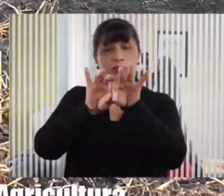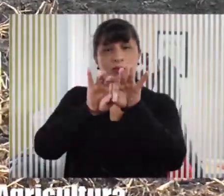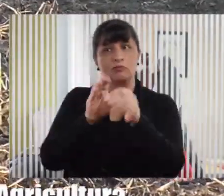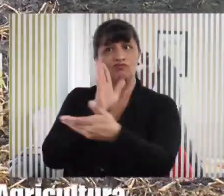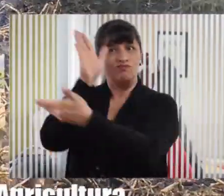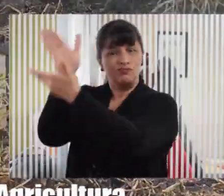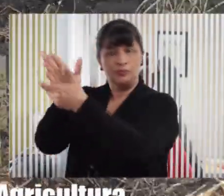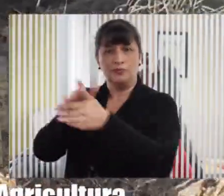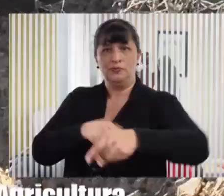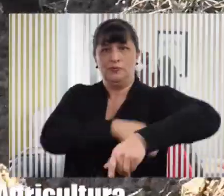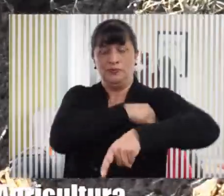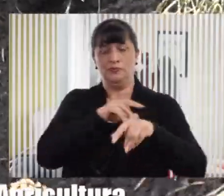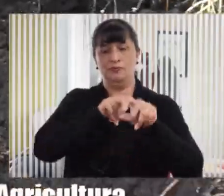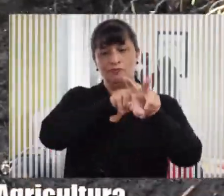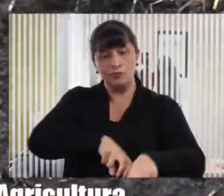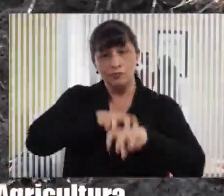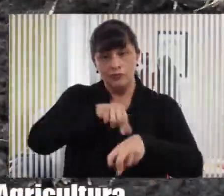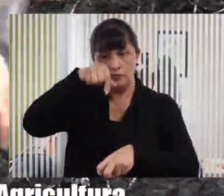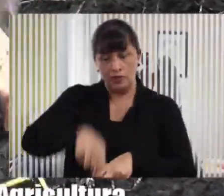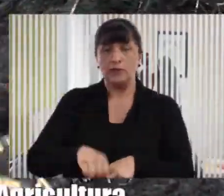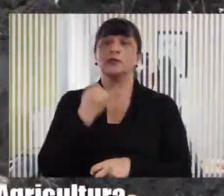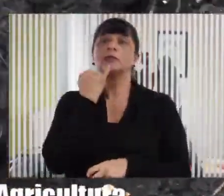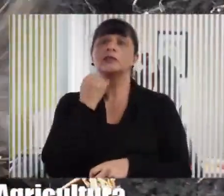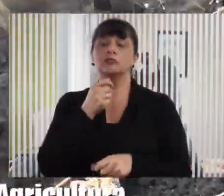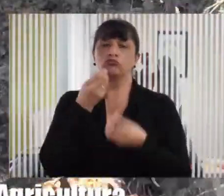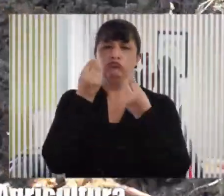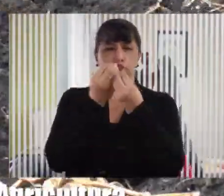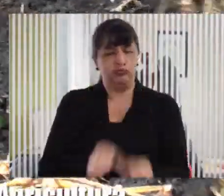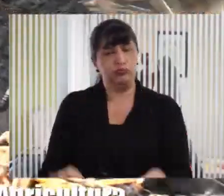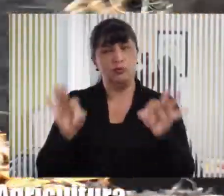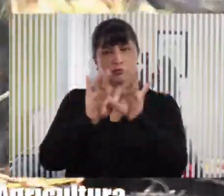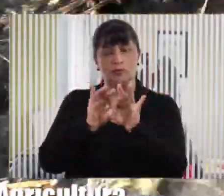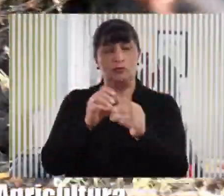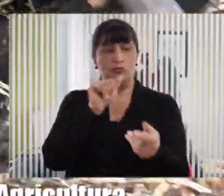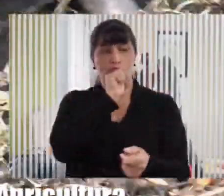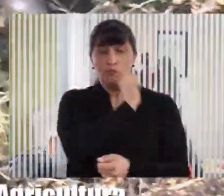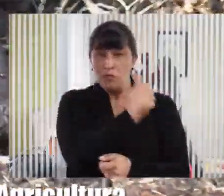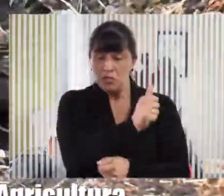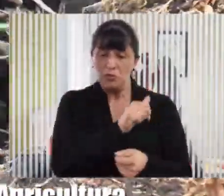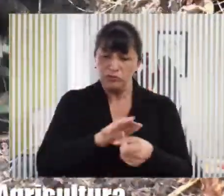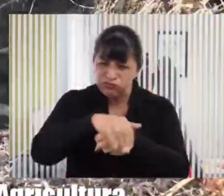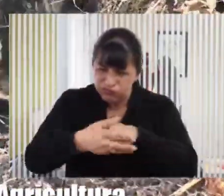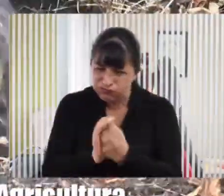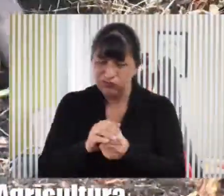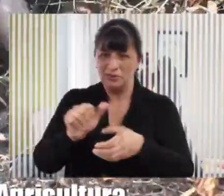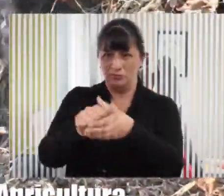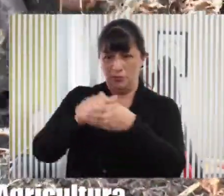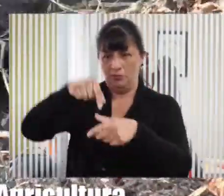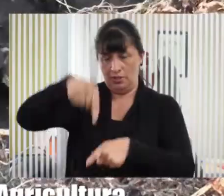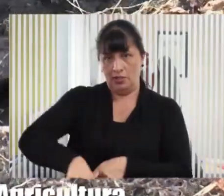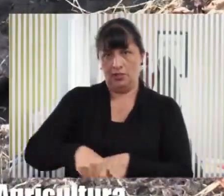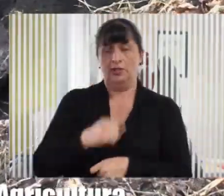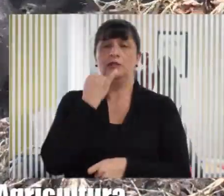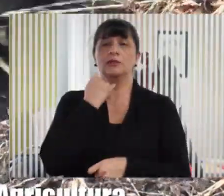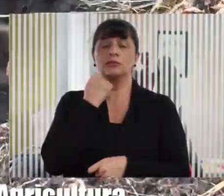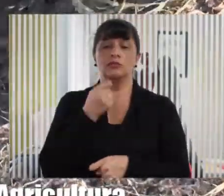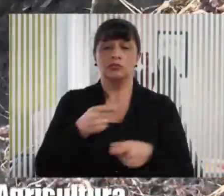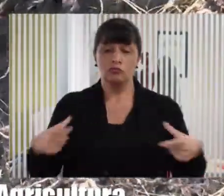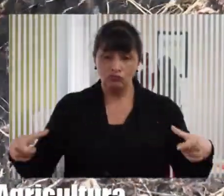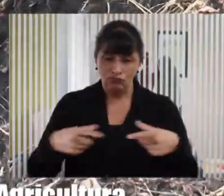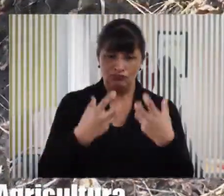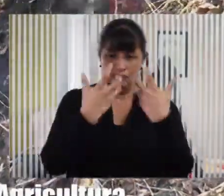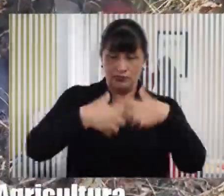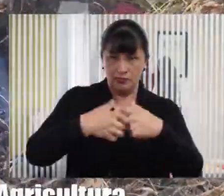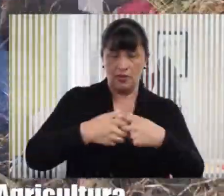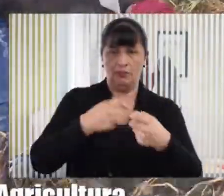Ministerio de Agricultura que permite que el municipio de Cibaté cuente con su propia planta de lavado de papa en nuestro municipio, una planta para